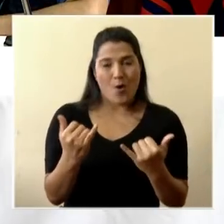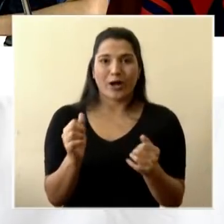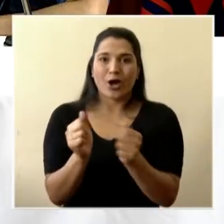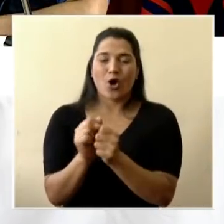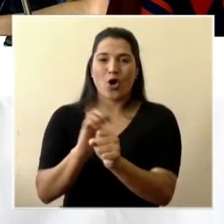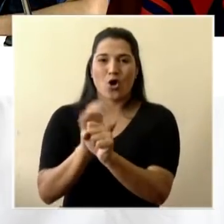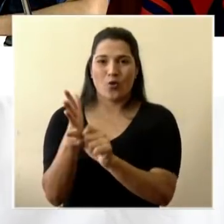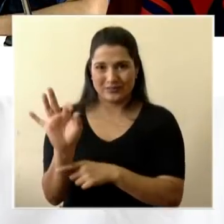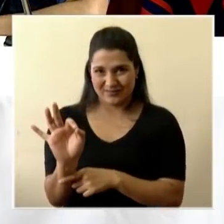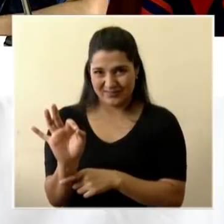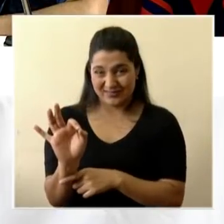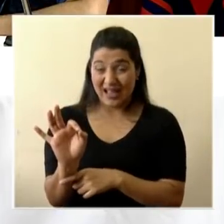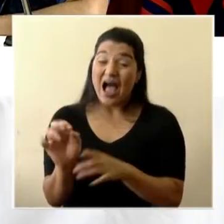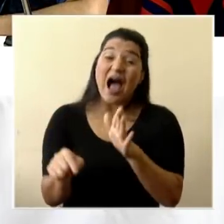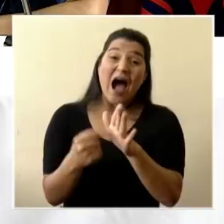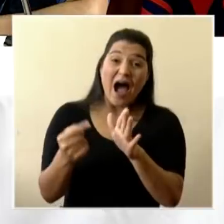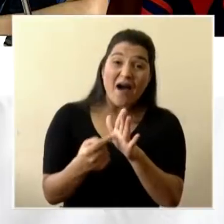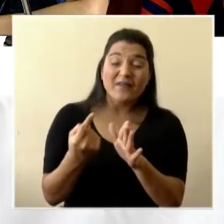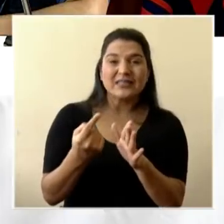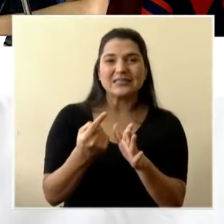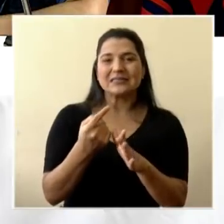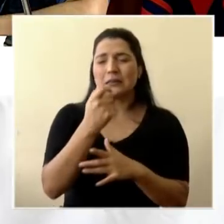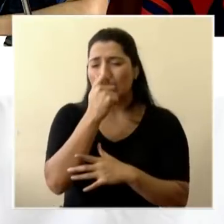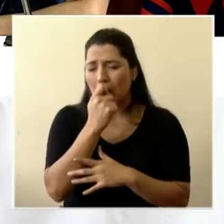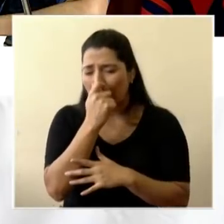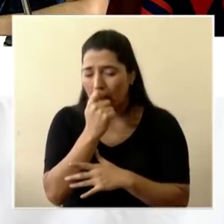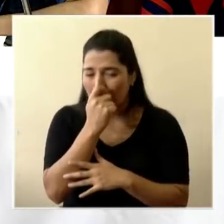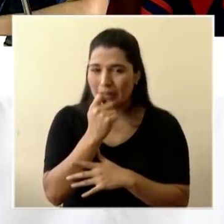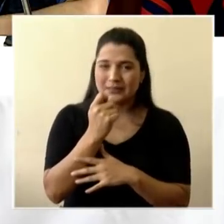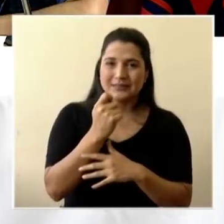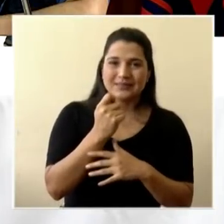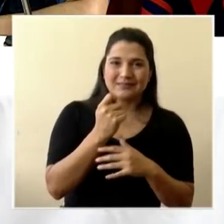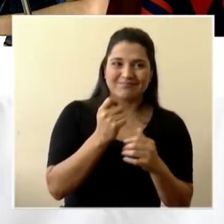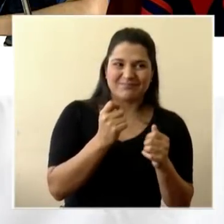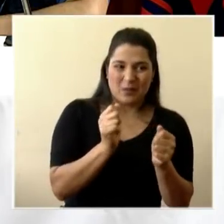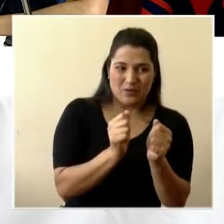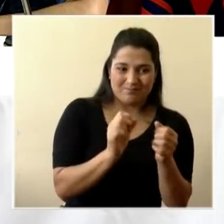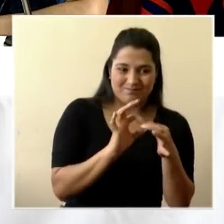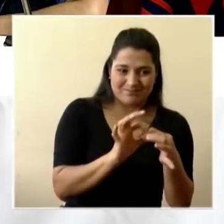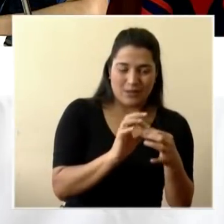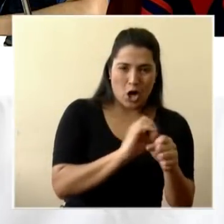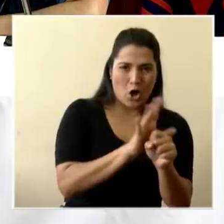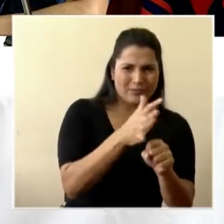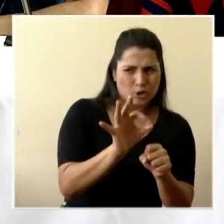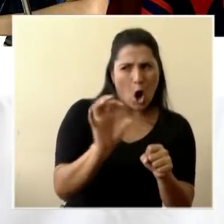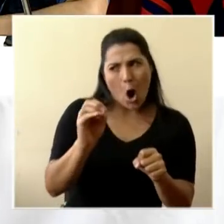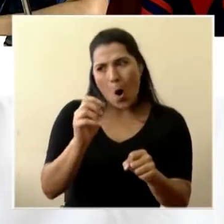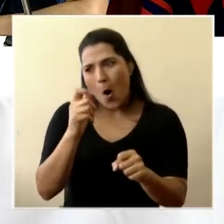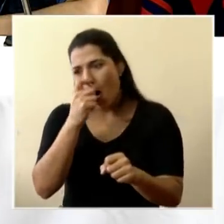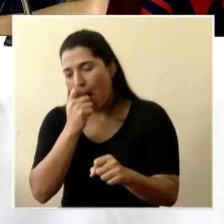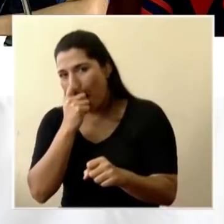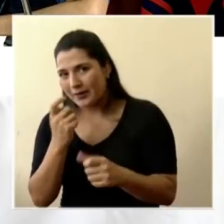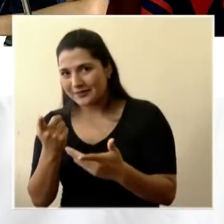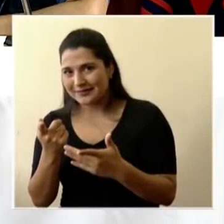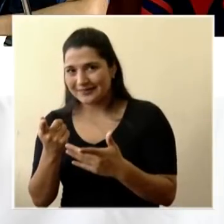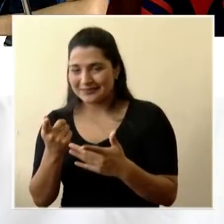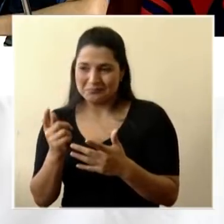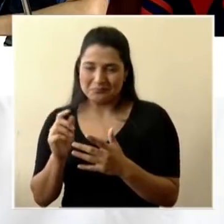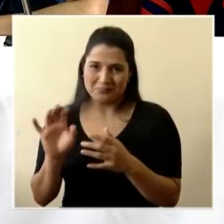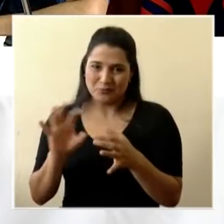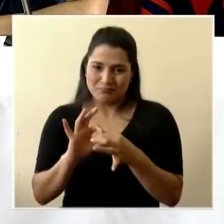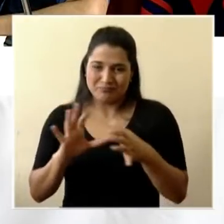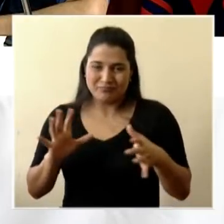algunos síntomas del resfrío se comparten con las de este coronavirus. ¿Cómo se están preparando para la época de lluvias y así atender una alta demanda de pruebas por parte de la